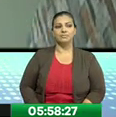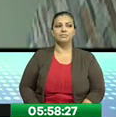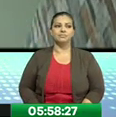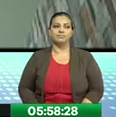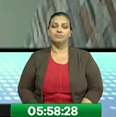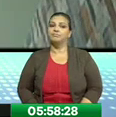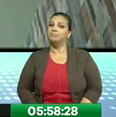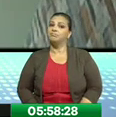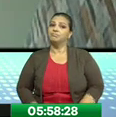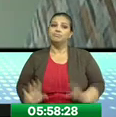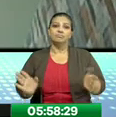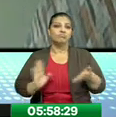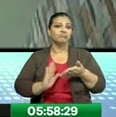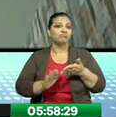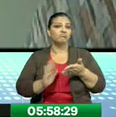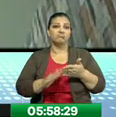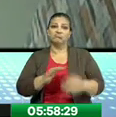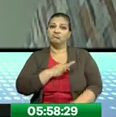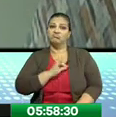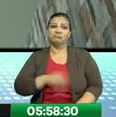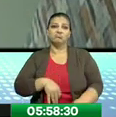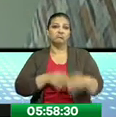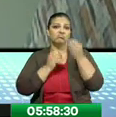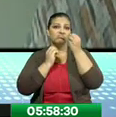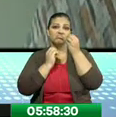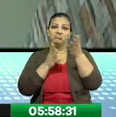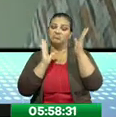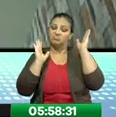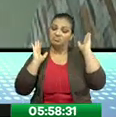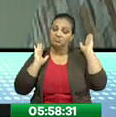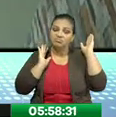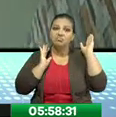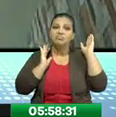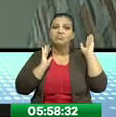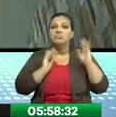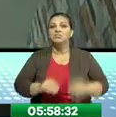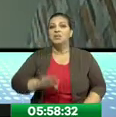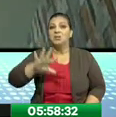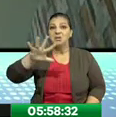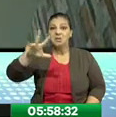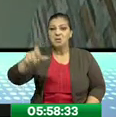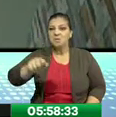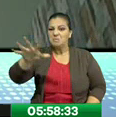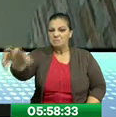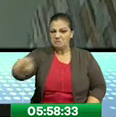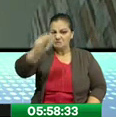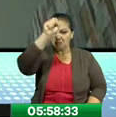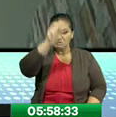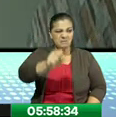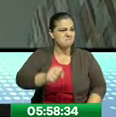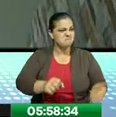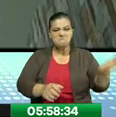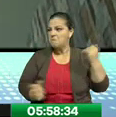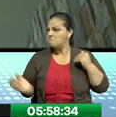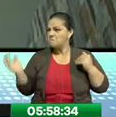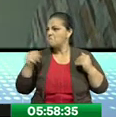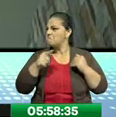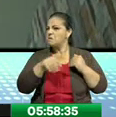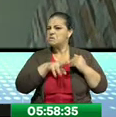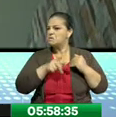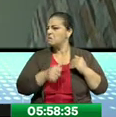expresión del pueblo que dice... Pillo cogido, pillo quemado. No queremos que suceda eso, porque yo pienso